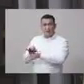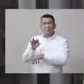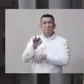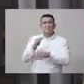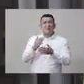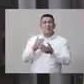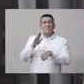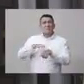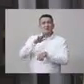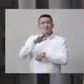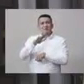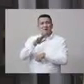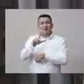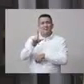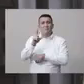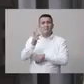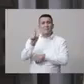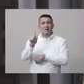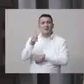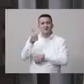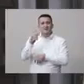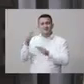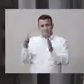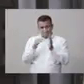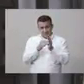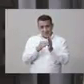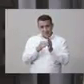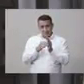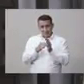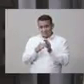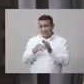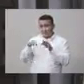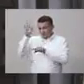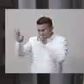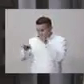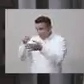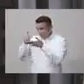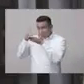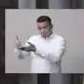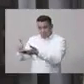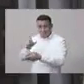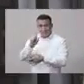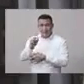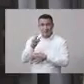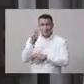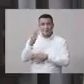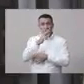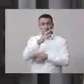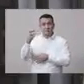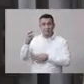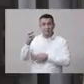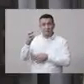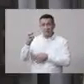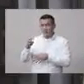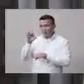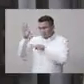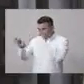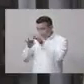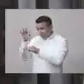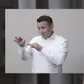26 mil personas de la siguiente manera. 23 mil 800 fueron atendidos en videollamadas,